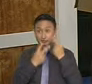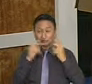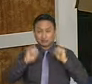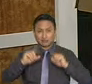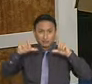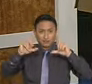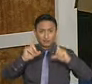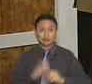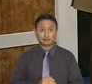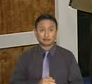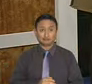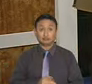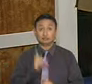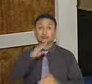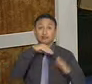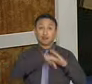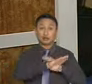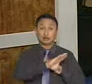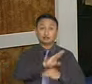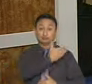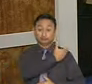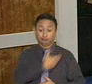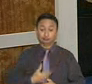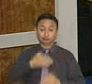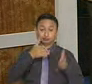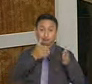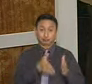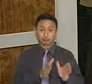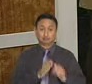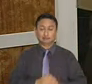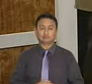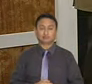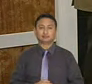tomarse Ahí están los presidentes